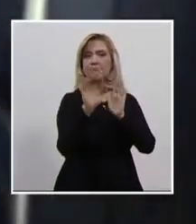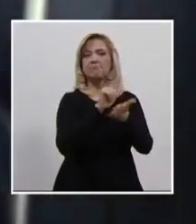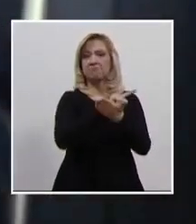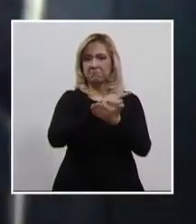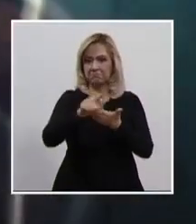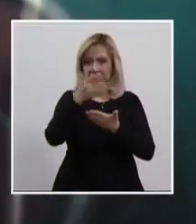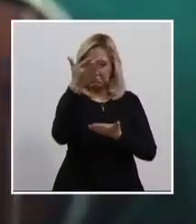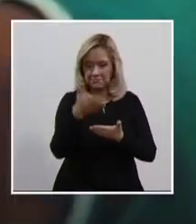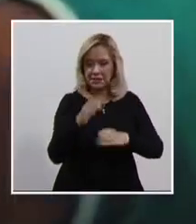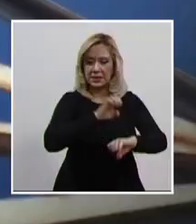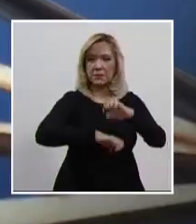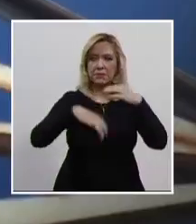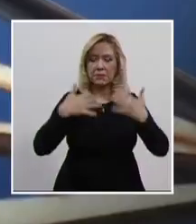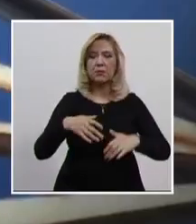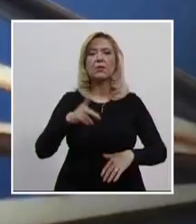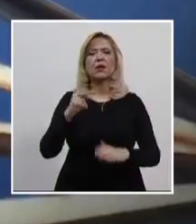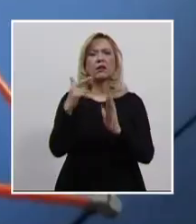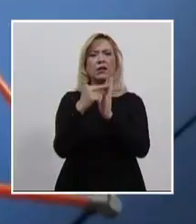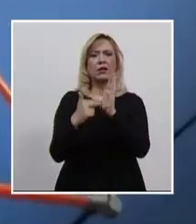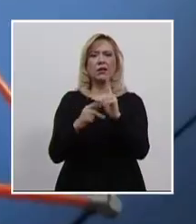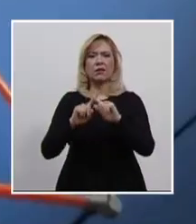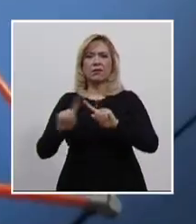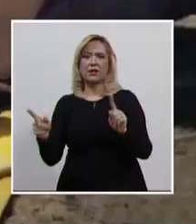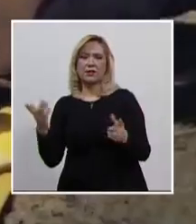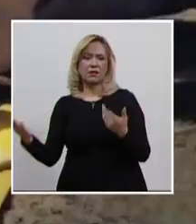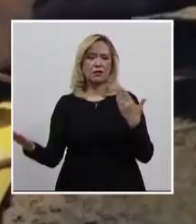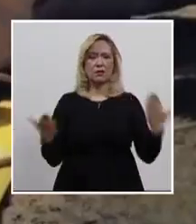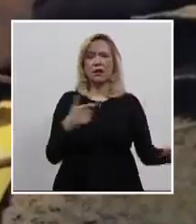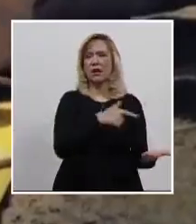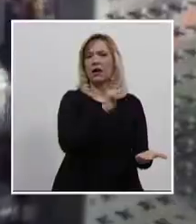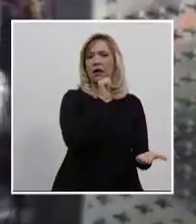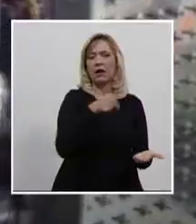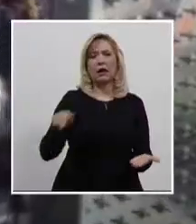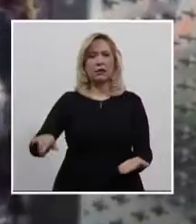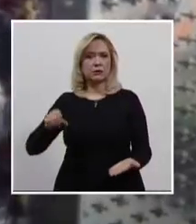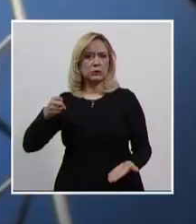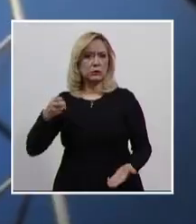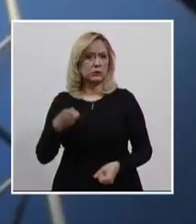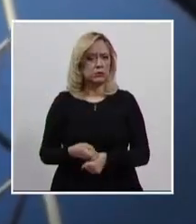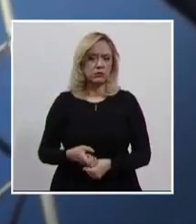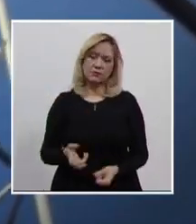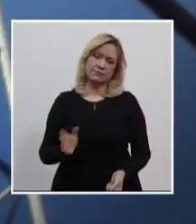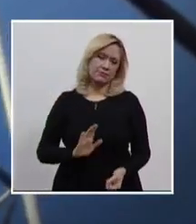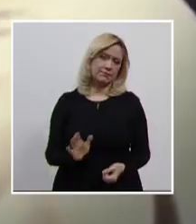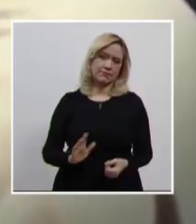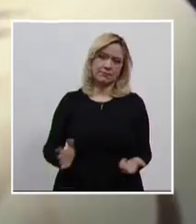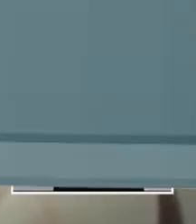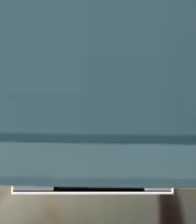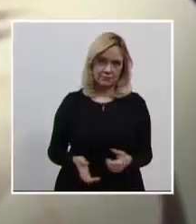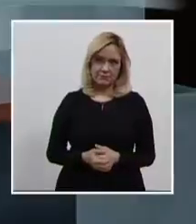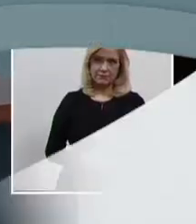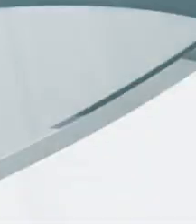apliquen reglas dispares. Para el canal del Poder Judicial de la Federación, Mario López Peña.